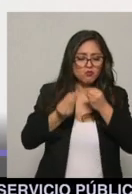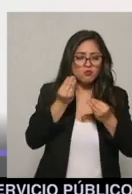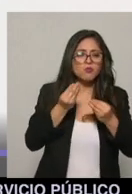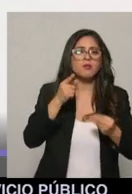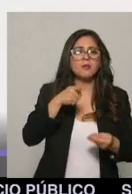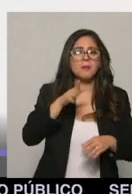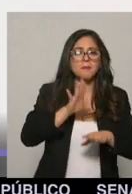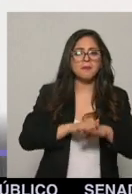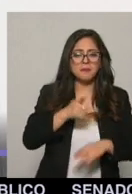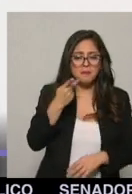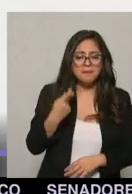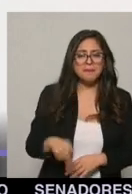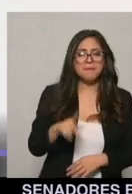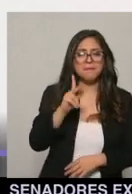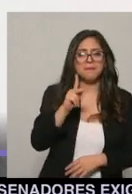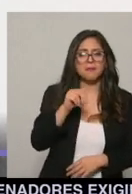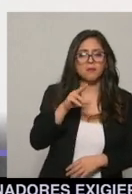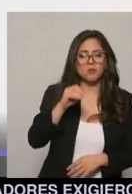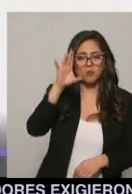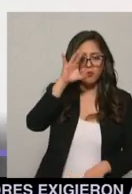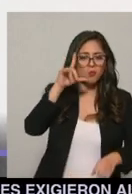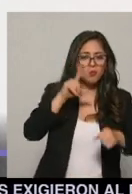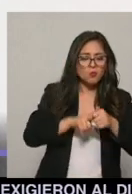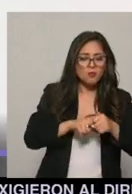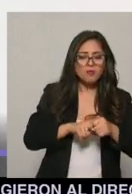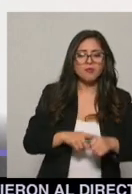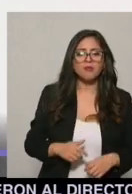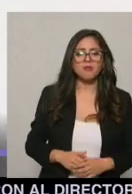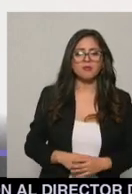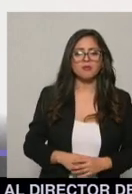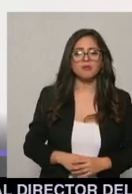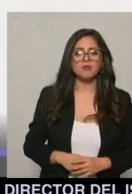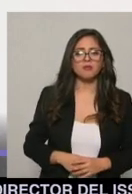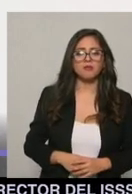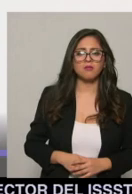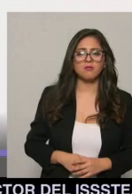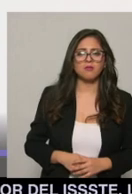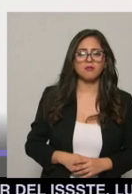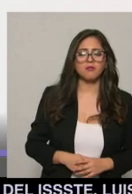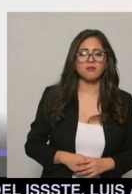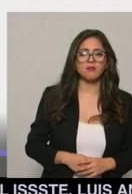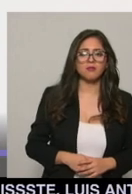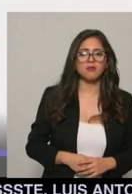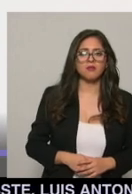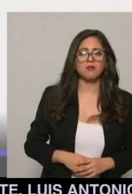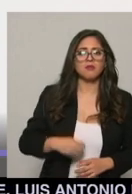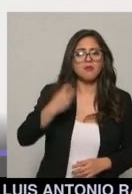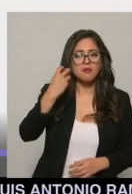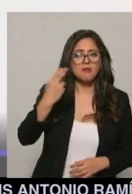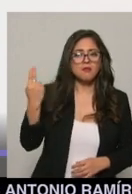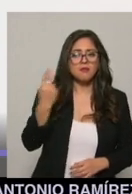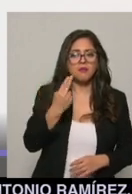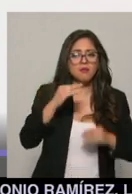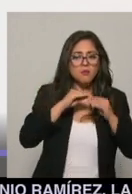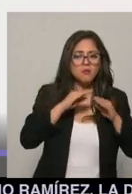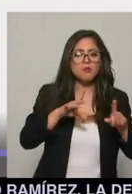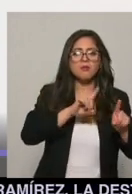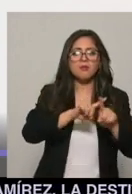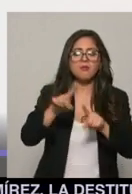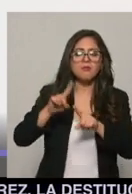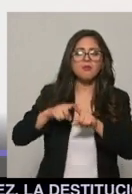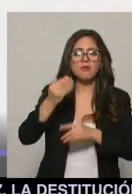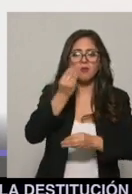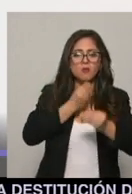el patrimonio cultural inmaterial. Esa es la intención, meramente, que se dé a conocer los platillos típicos